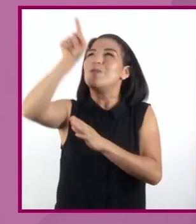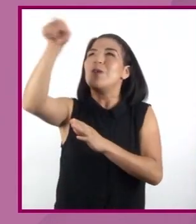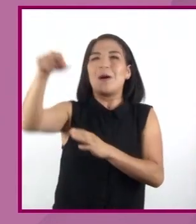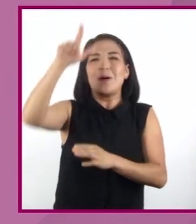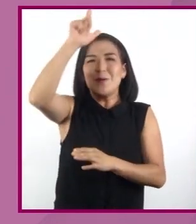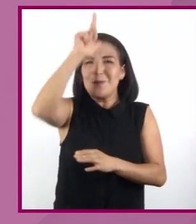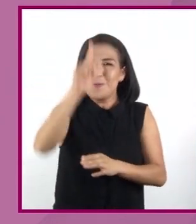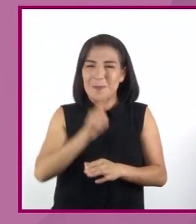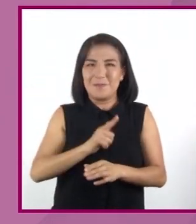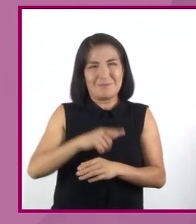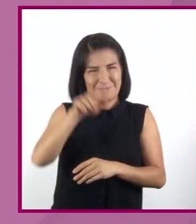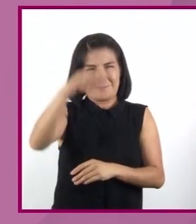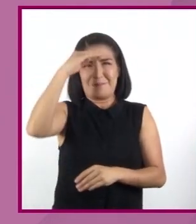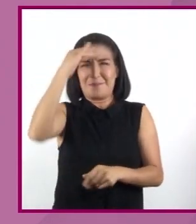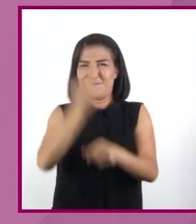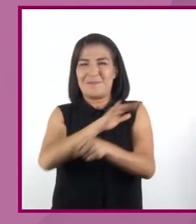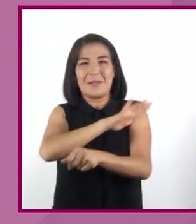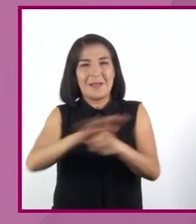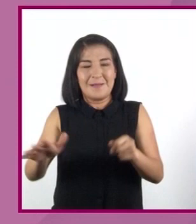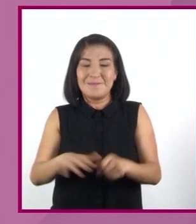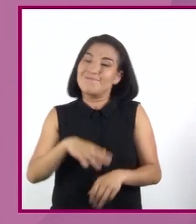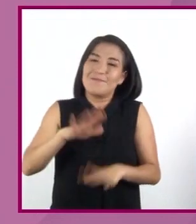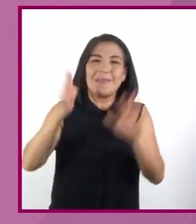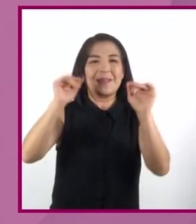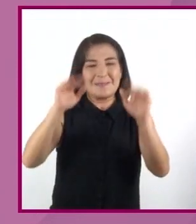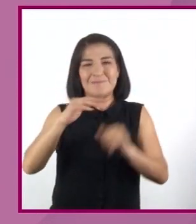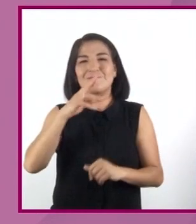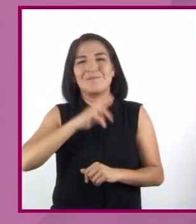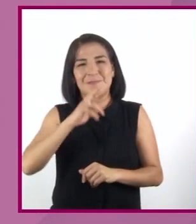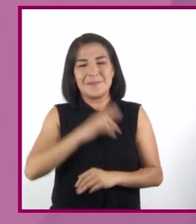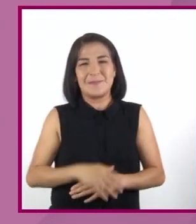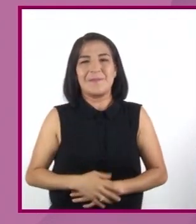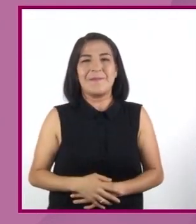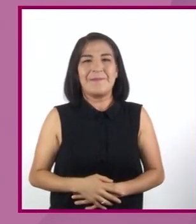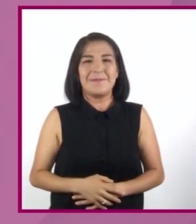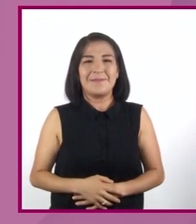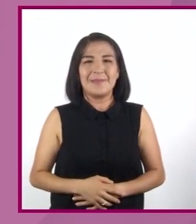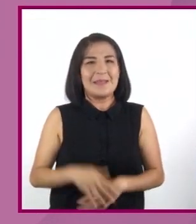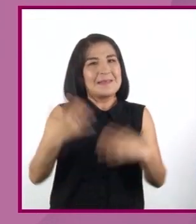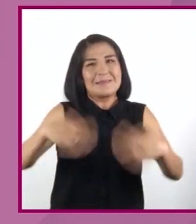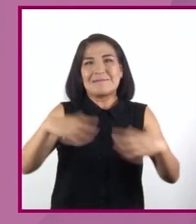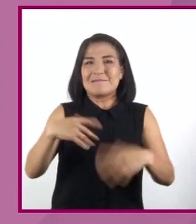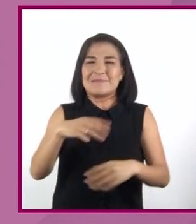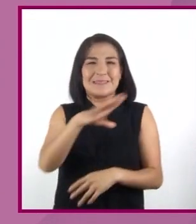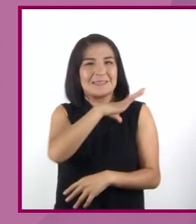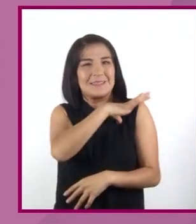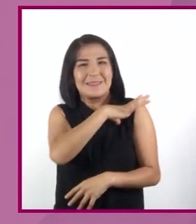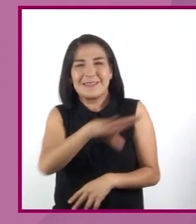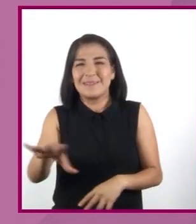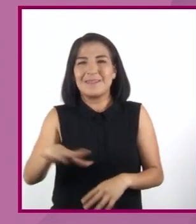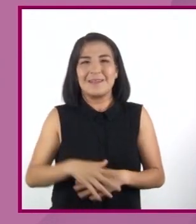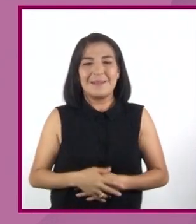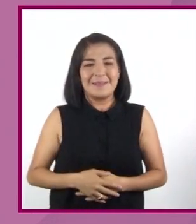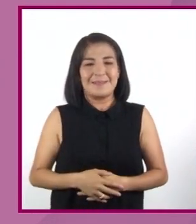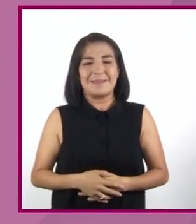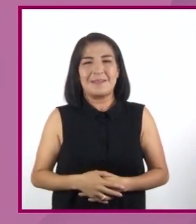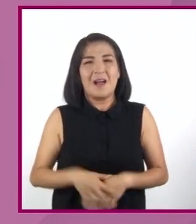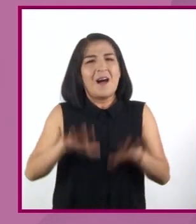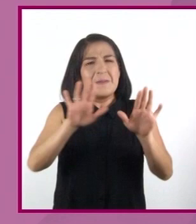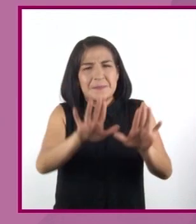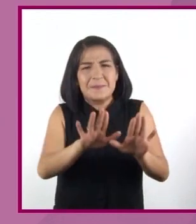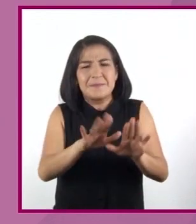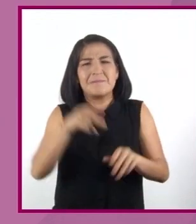Impensable, ¿verdad? ¡Hasta pronto! ¡Increíble! Ah,